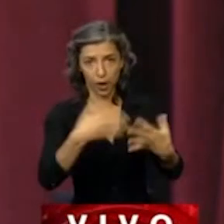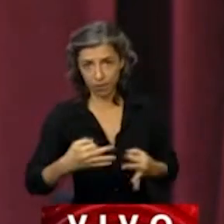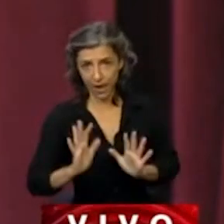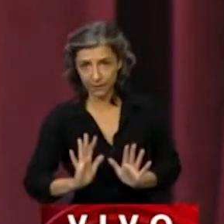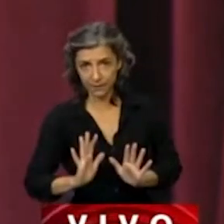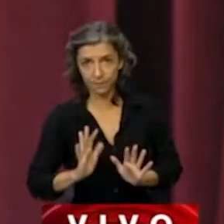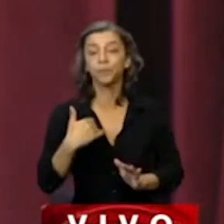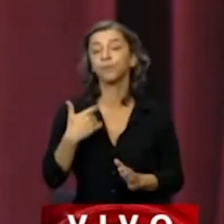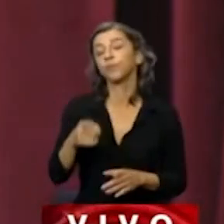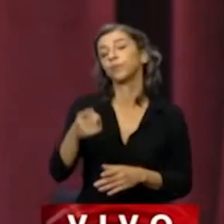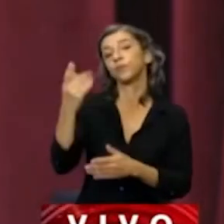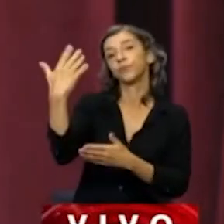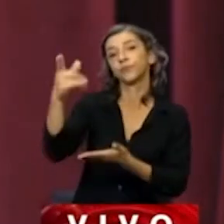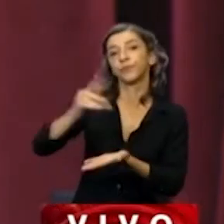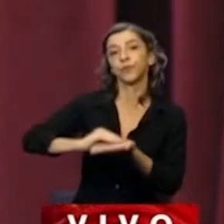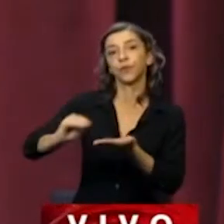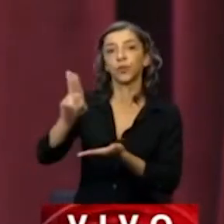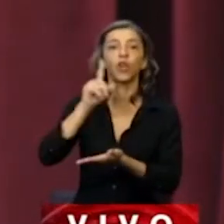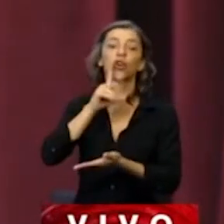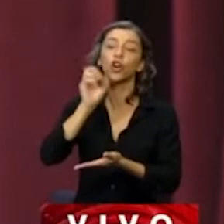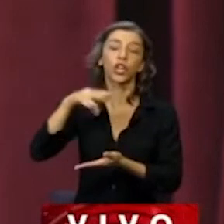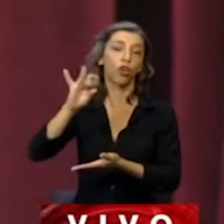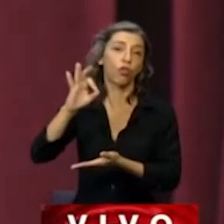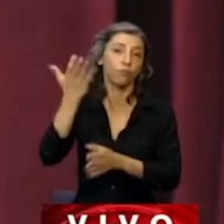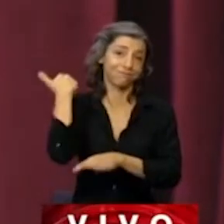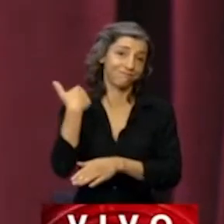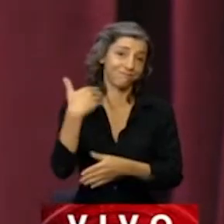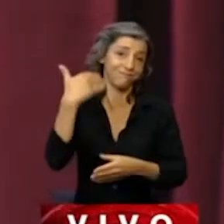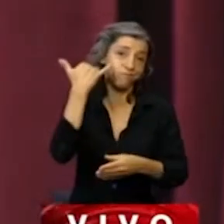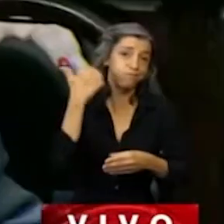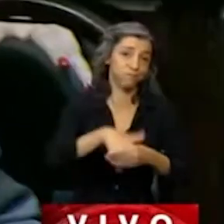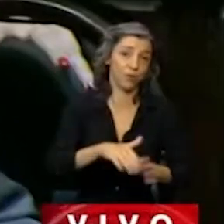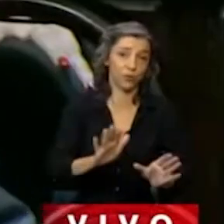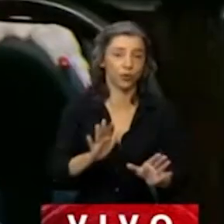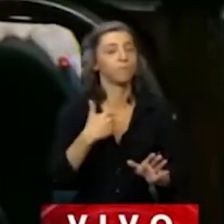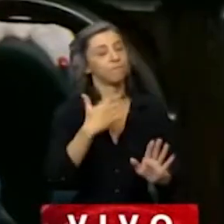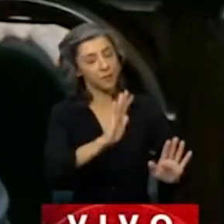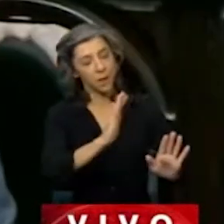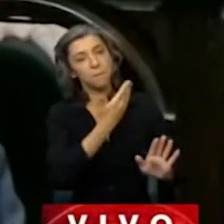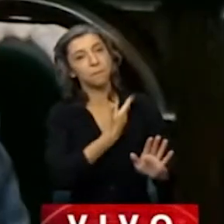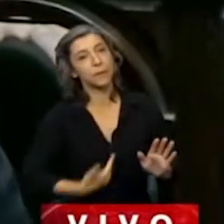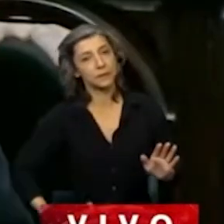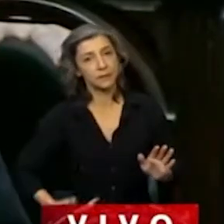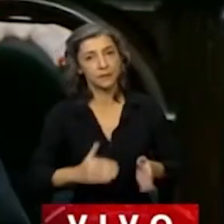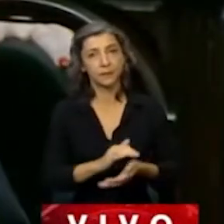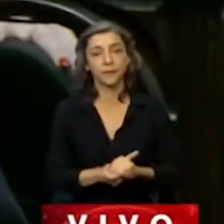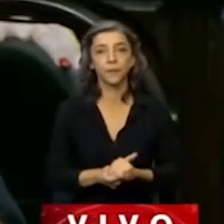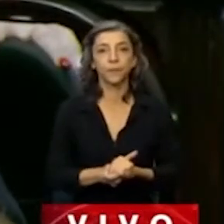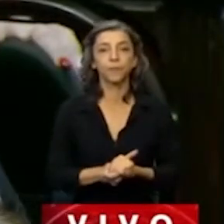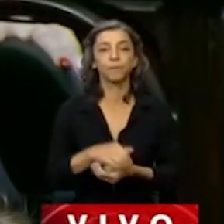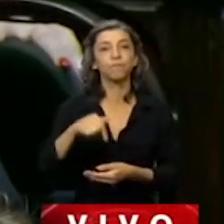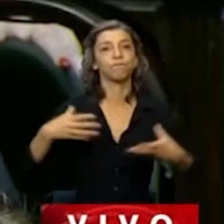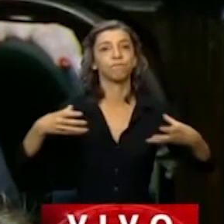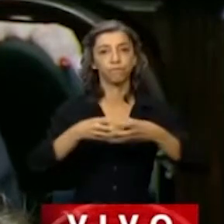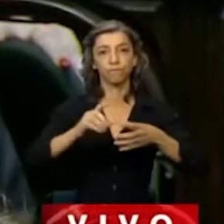En uso de la palabra el diputado Ritondo. Ya se había votado, diputado. Señora presidenta, en nombre del